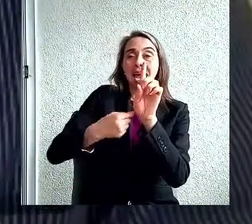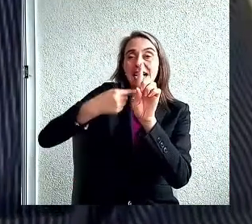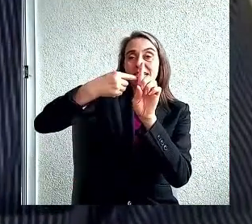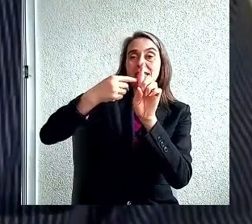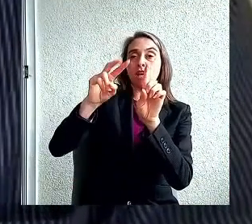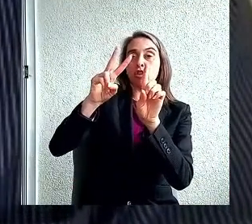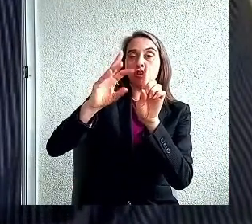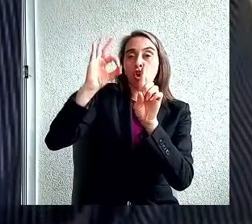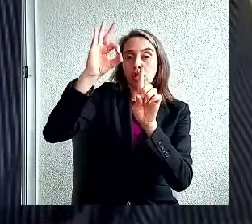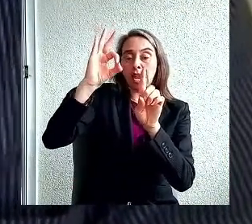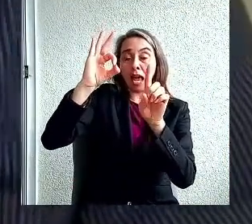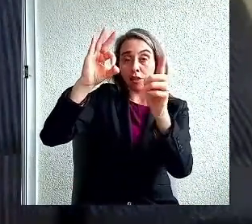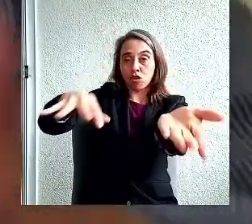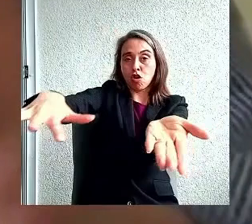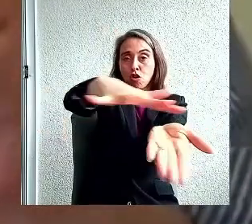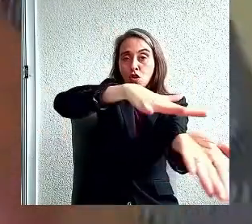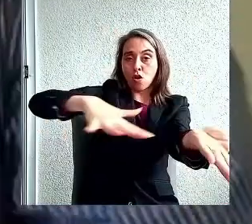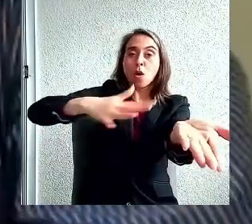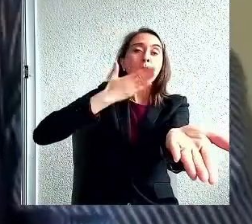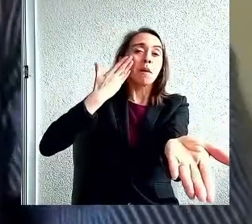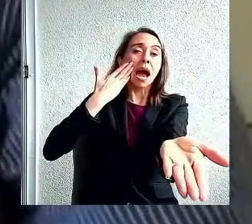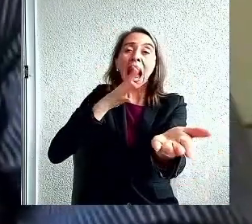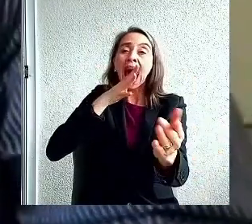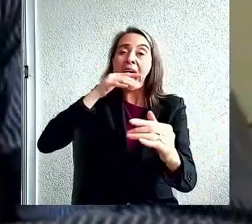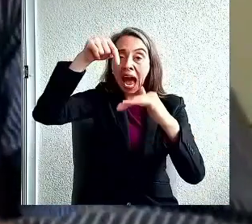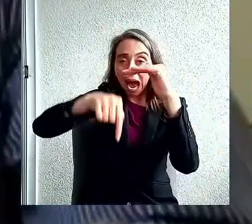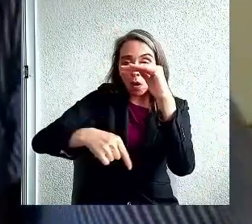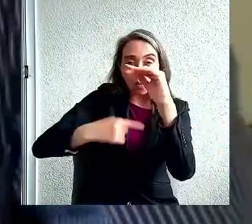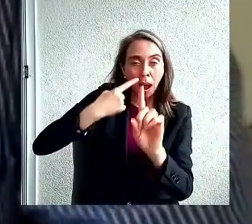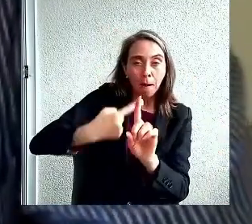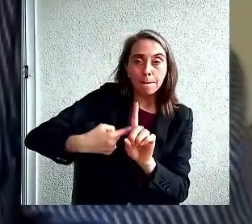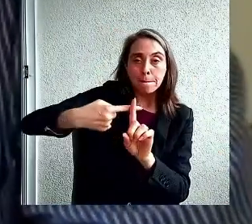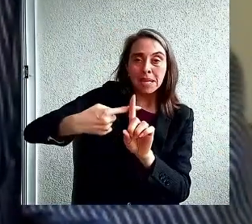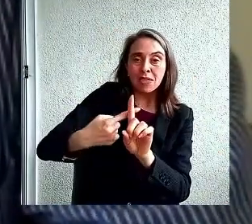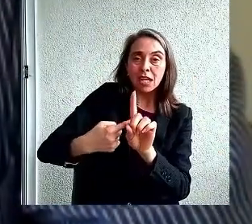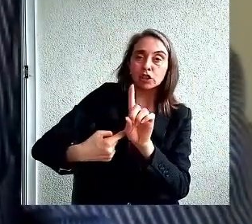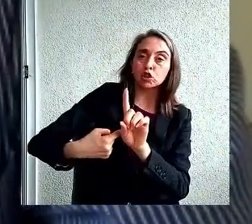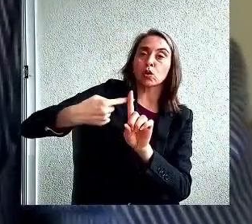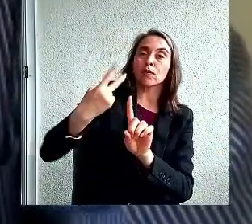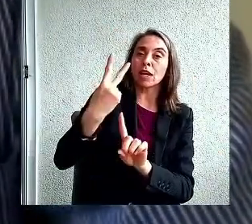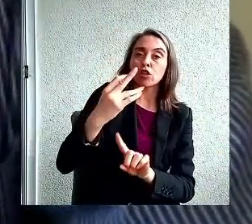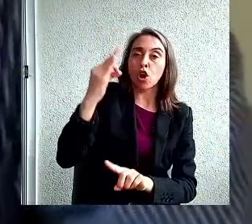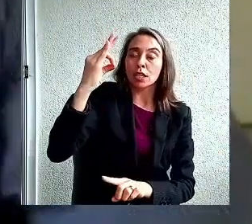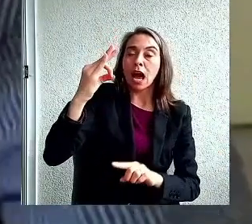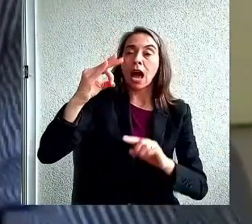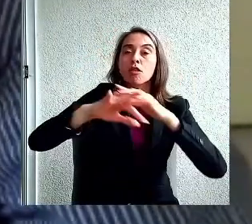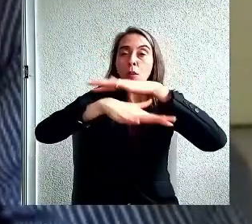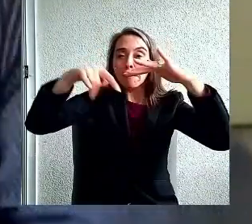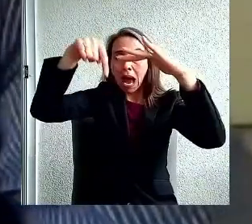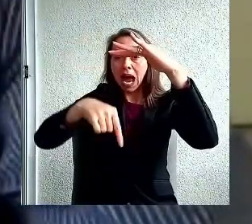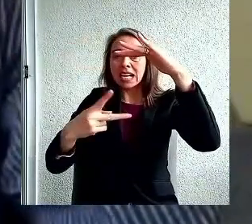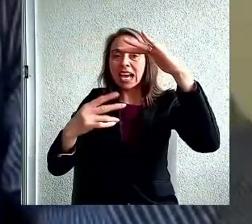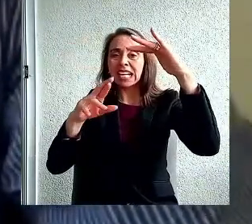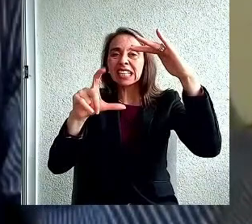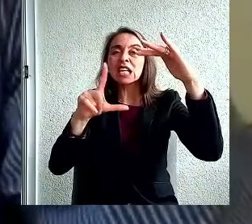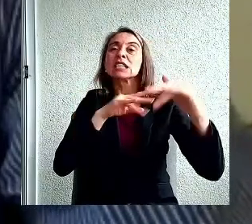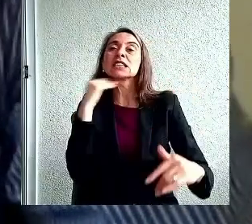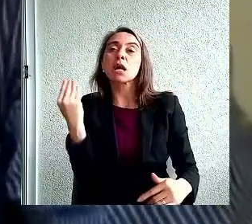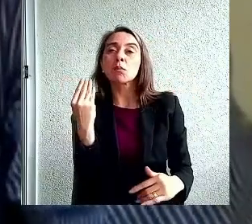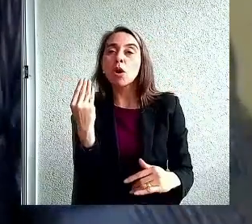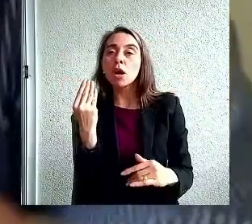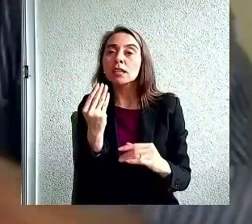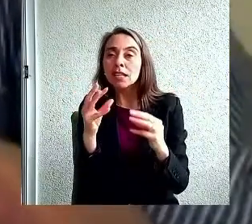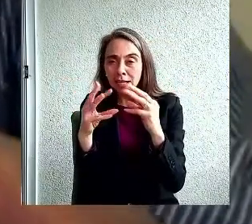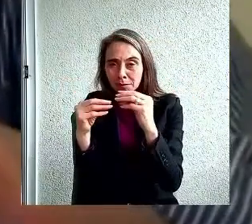puede aguantar y las salpas, que son unos gelatinosos, sí. Por lo tanto, con 2 graditos o 1,5 ya desestabilizamos